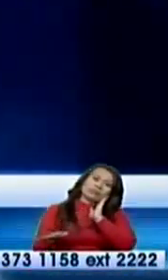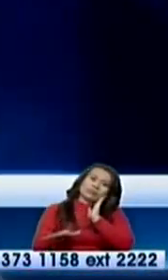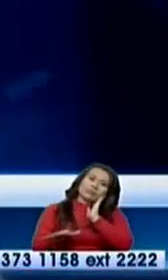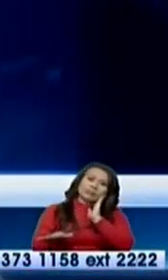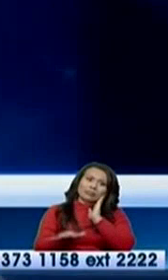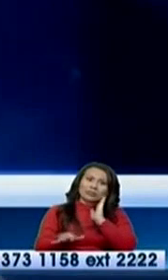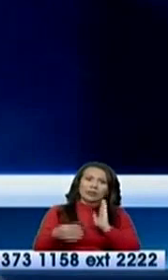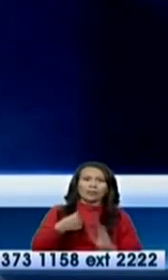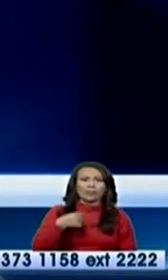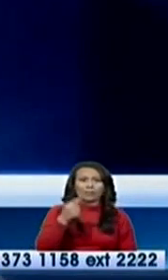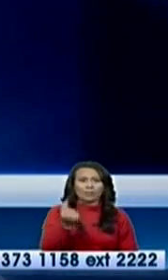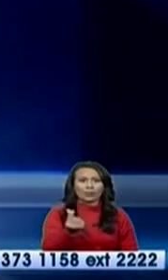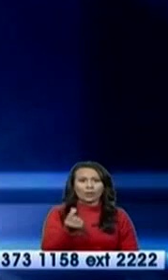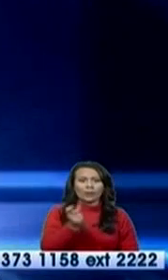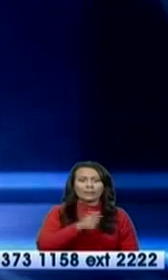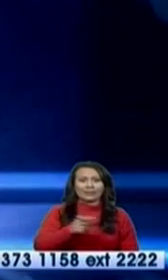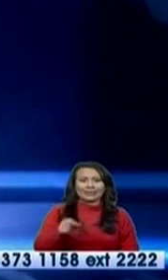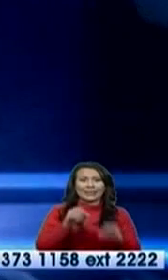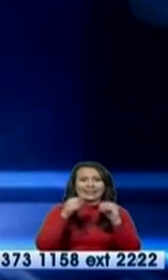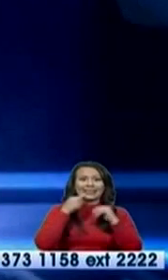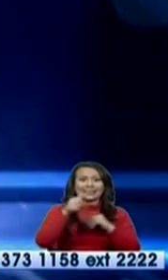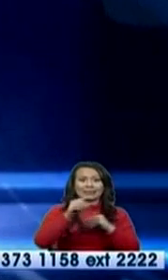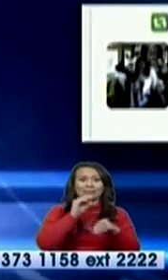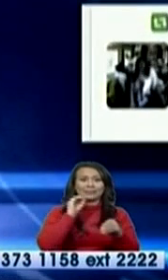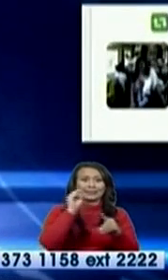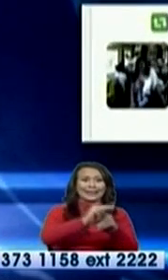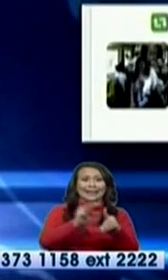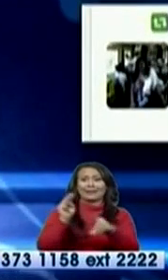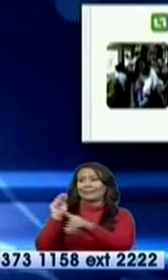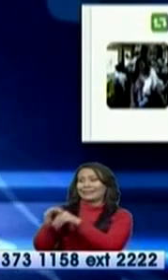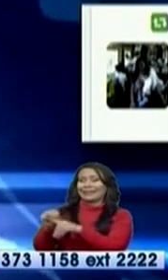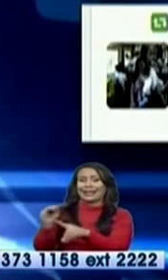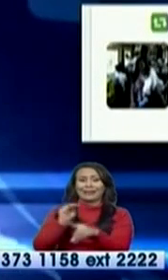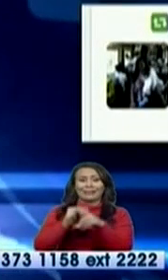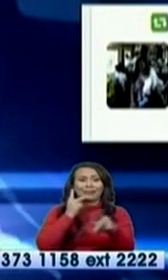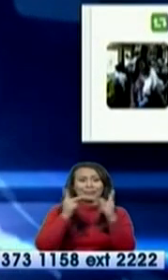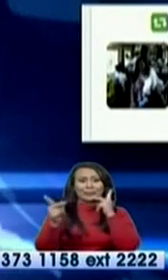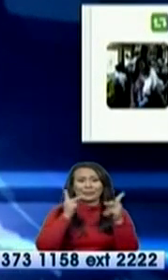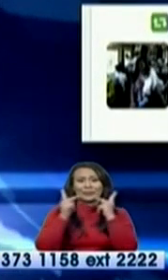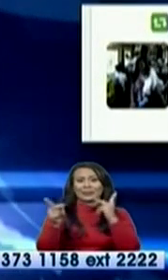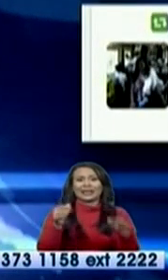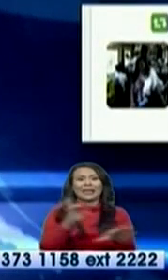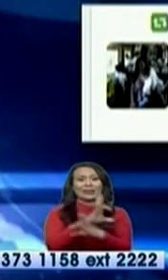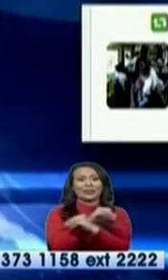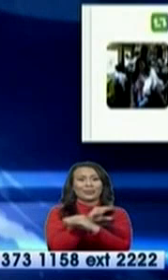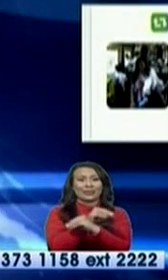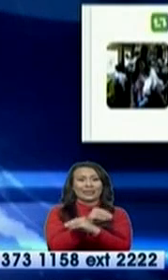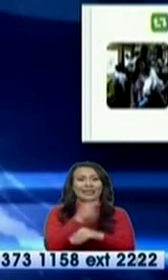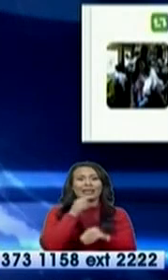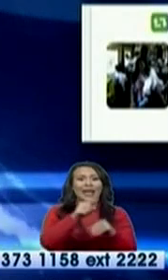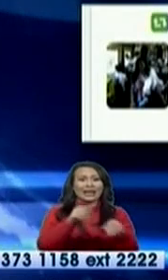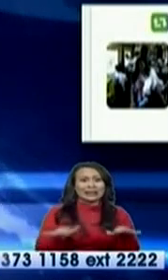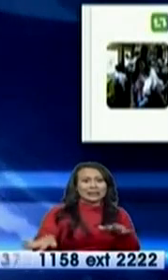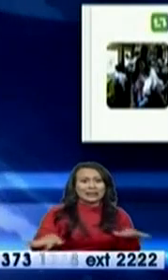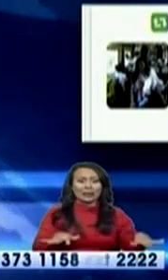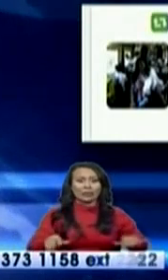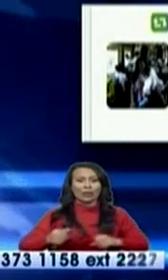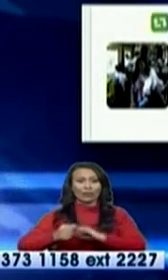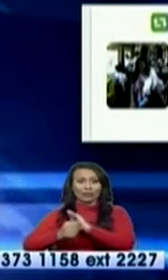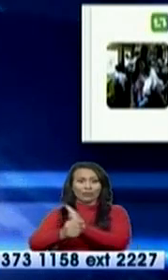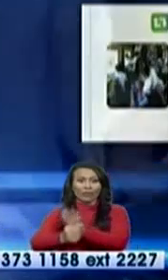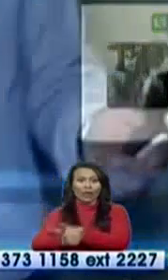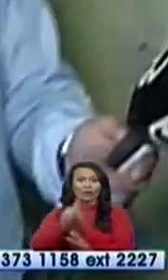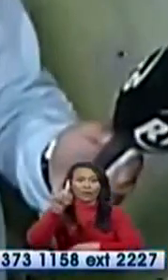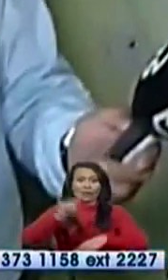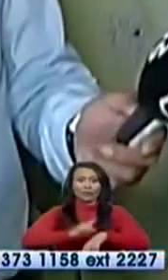fueron pocos los que, aún con el susto a tientas, empezaron a publicar en sus cuentas de Twitter, al menos durante una